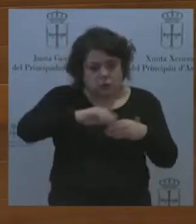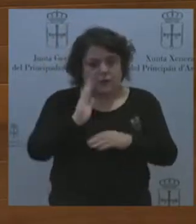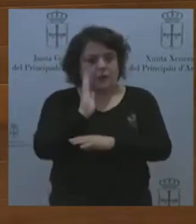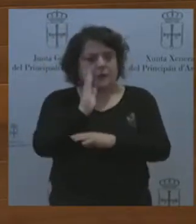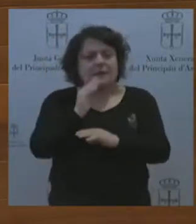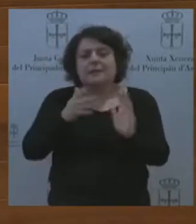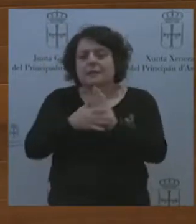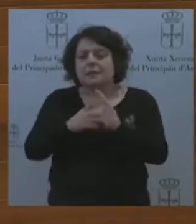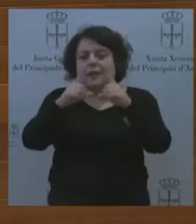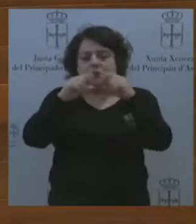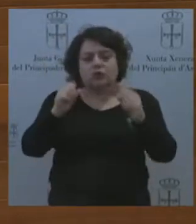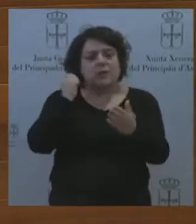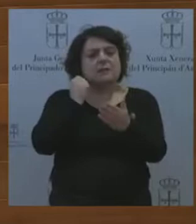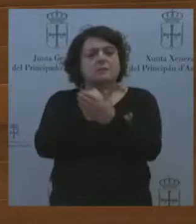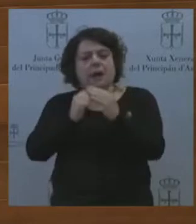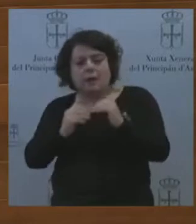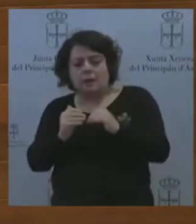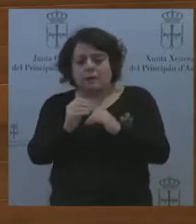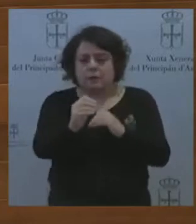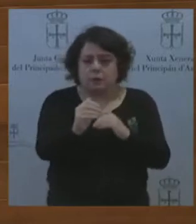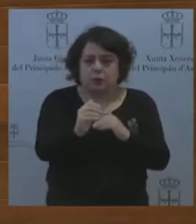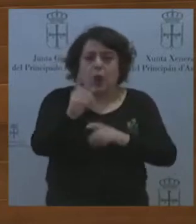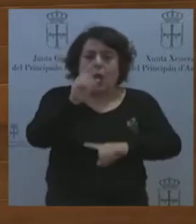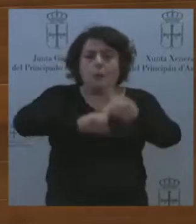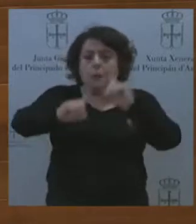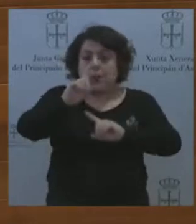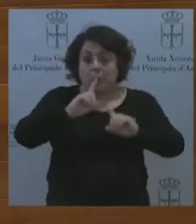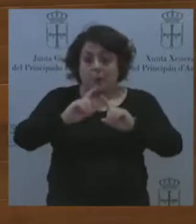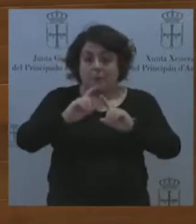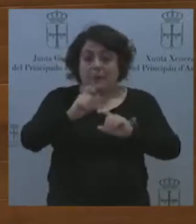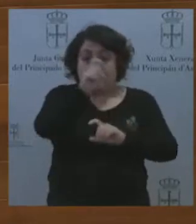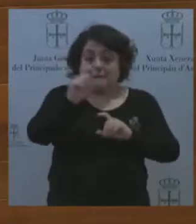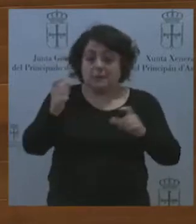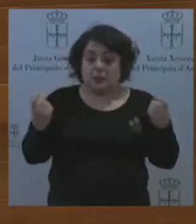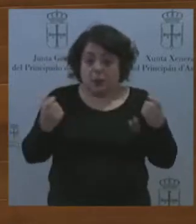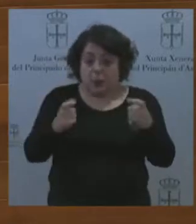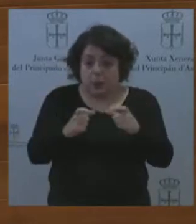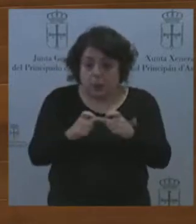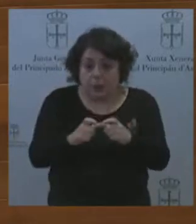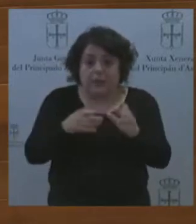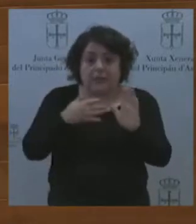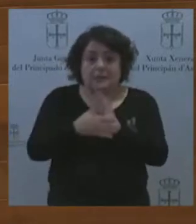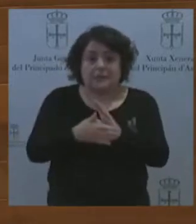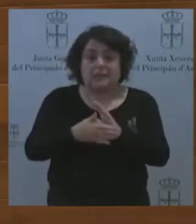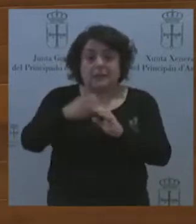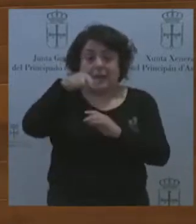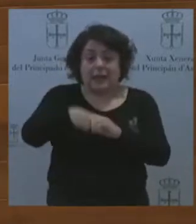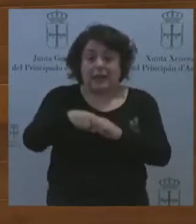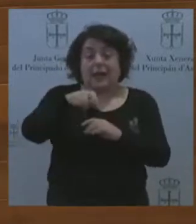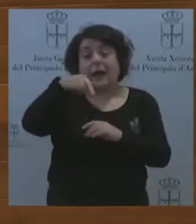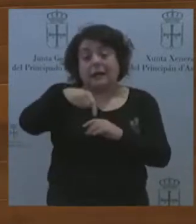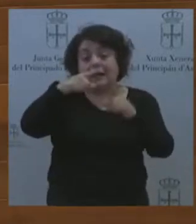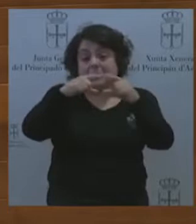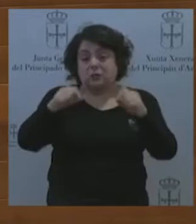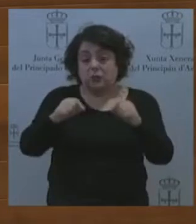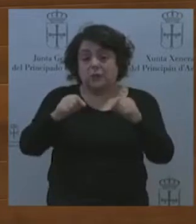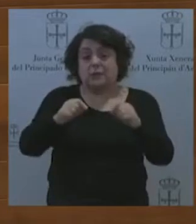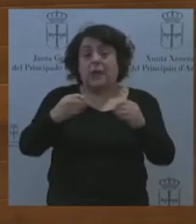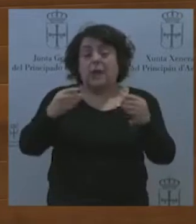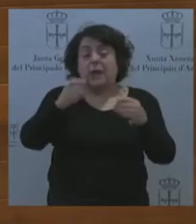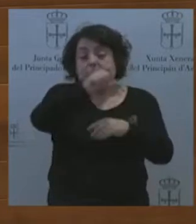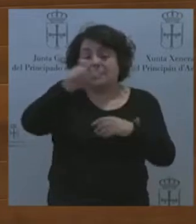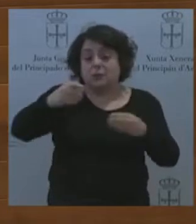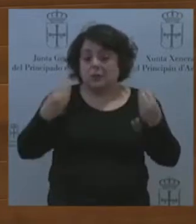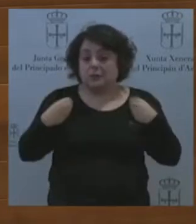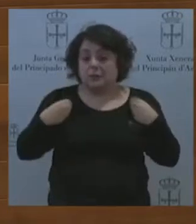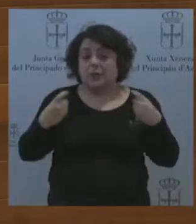inmenso problema demográfico que ha hecho que el número de habitantes de la región baje del 1.000.000. Recordarán que finalizamos el curso